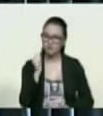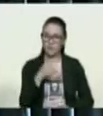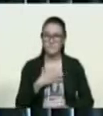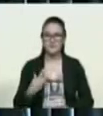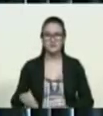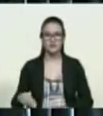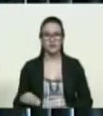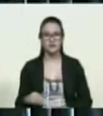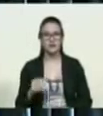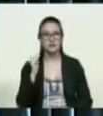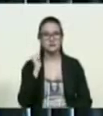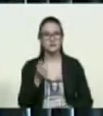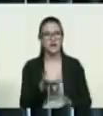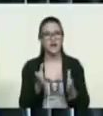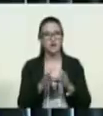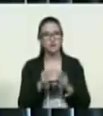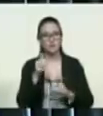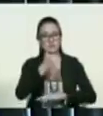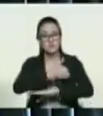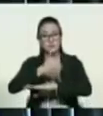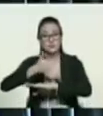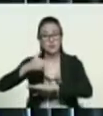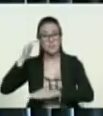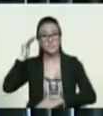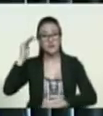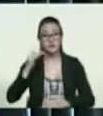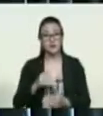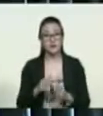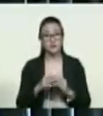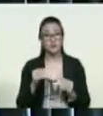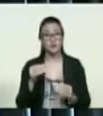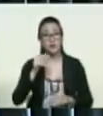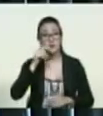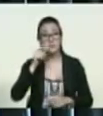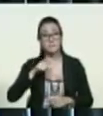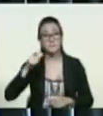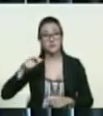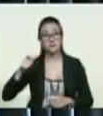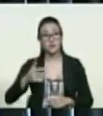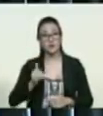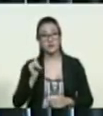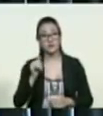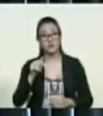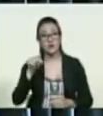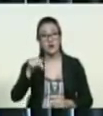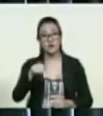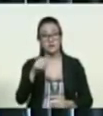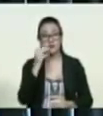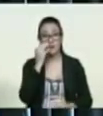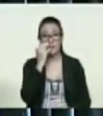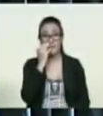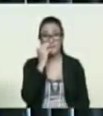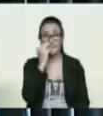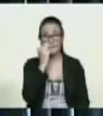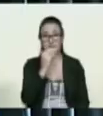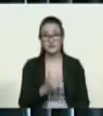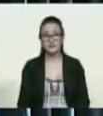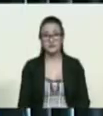se asesinara todo el alto mando militar y a todas las personalidades que se encontraban allí en la